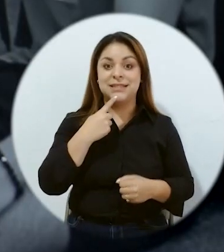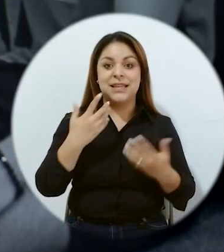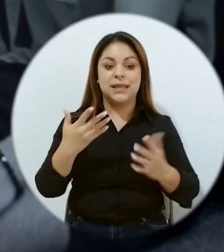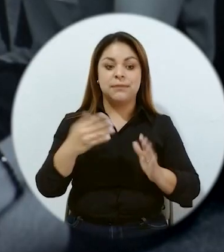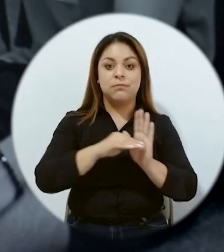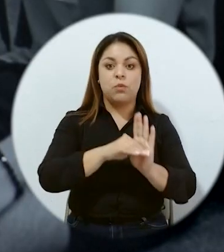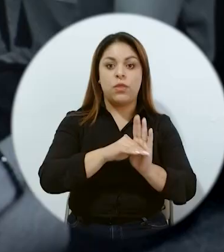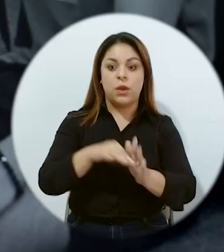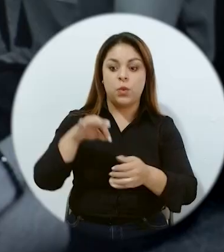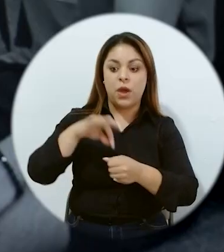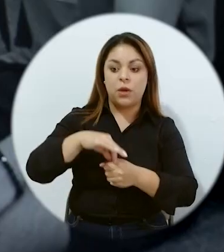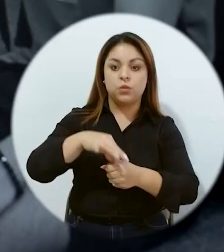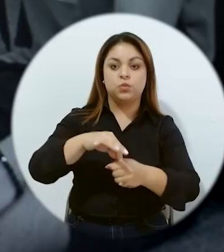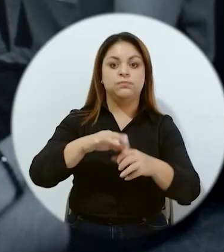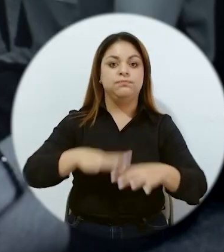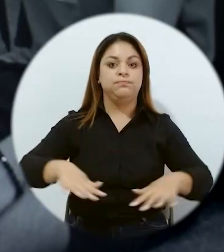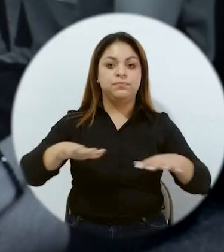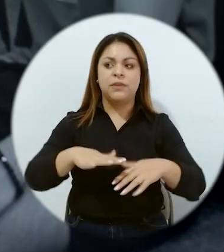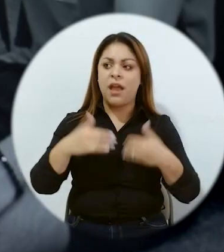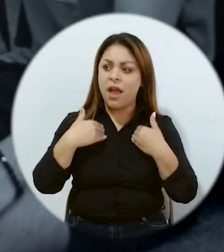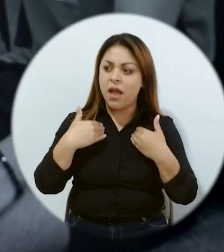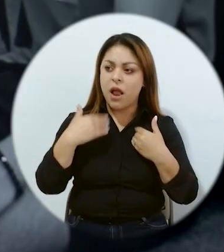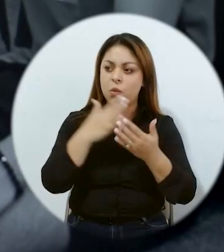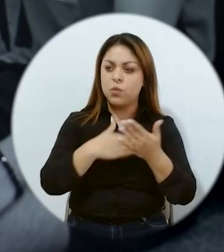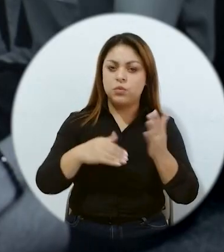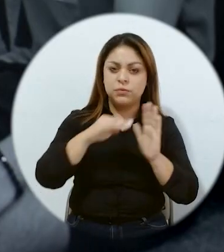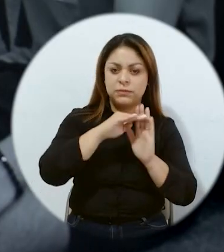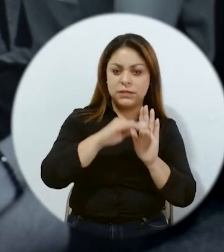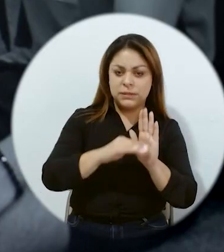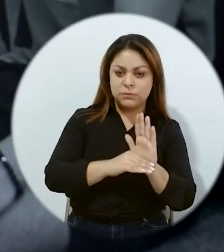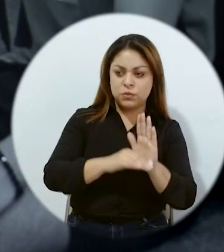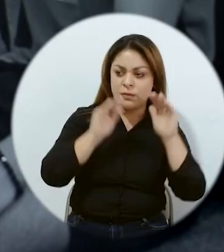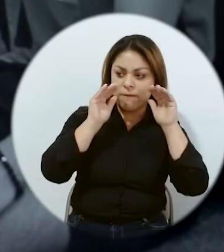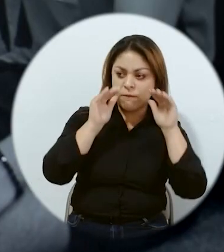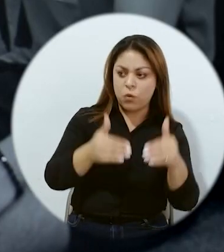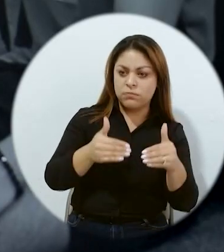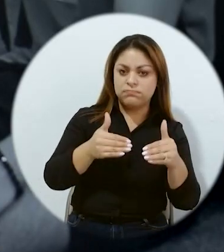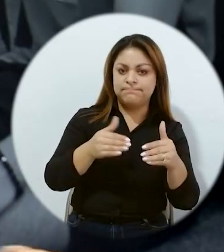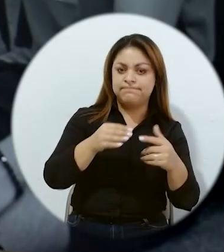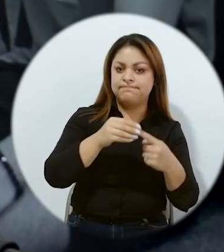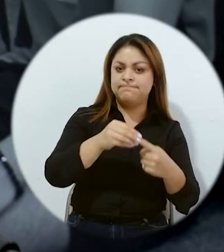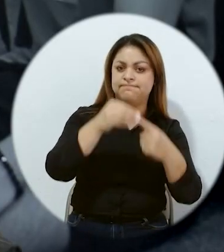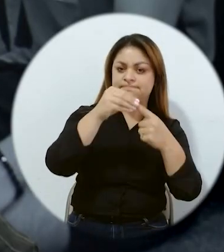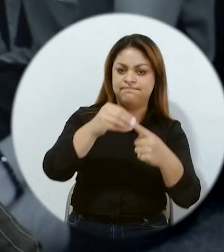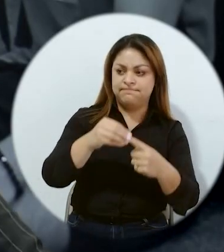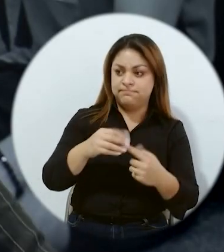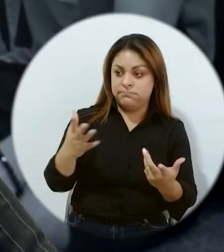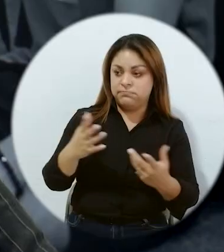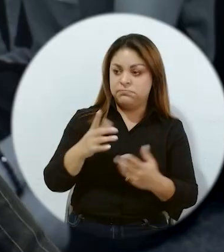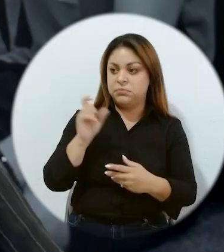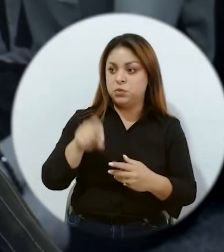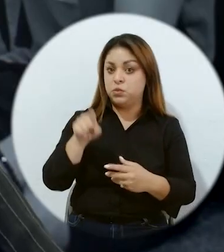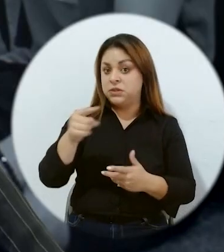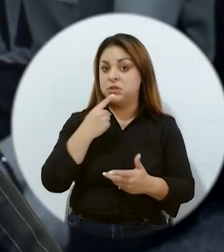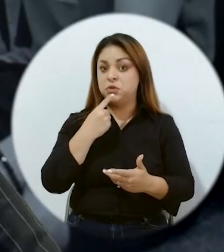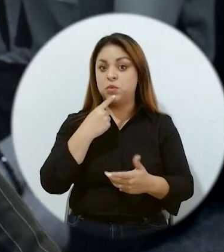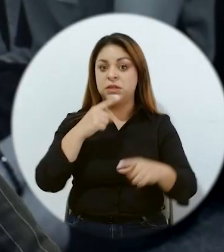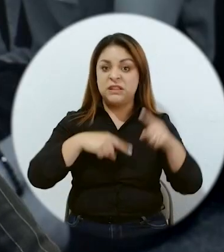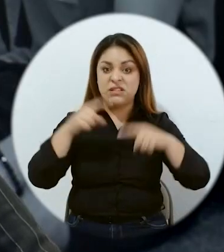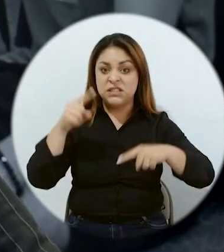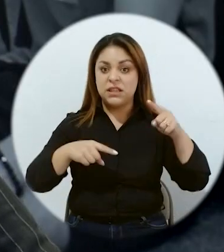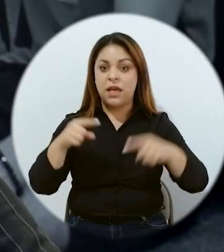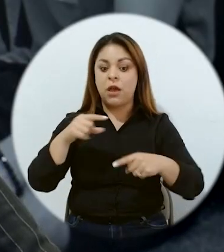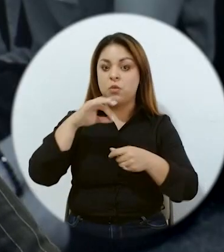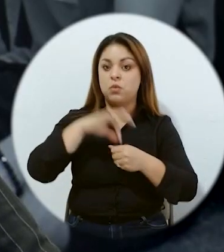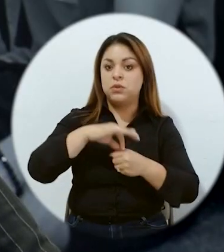de agroecología hay varios principios y enfoques fundamentales. Uno de ellos dice que es la diversidad